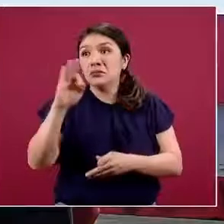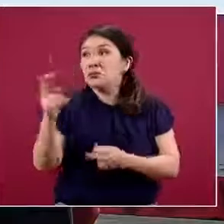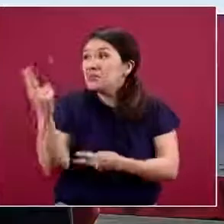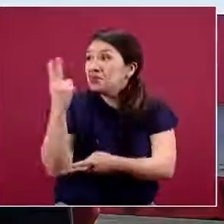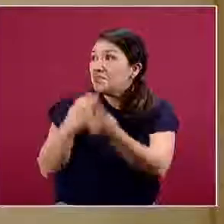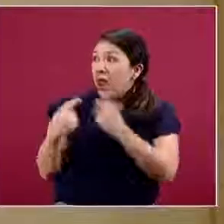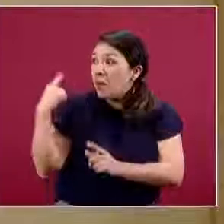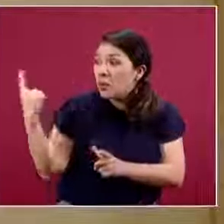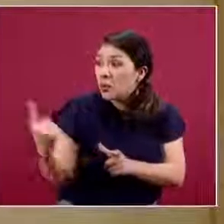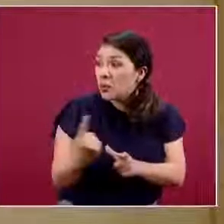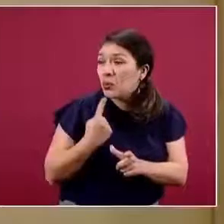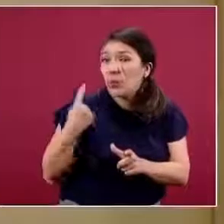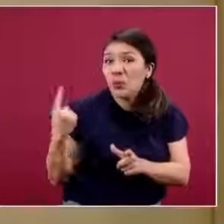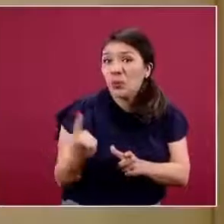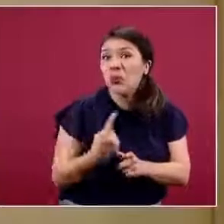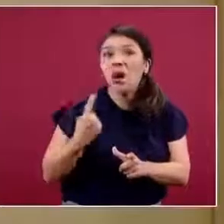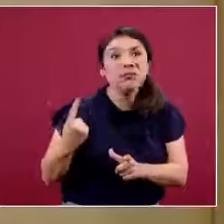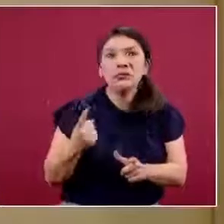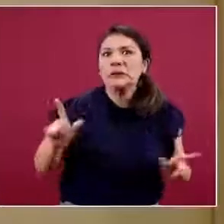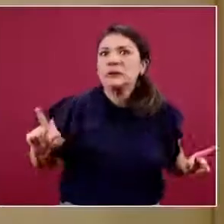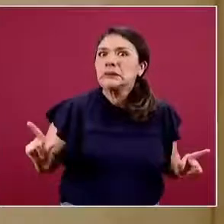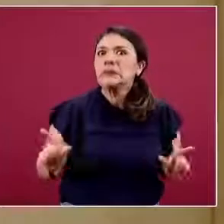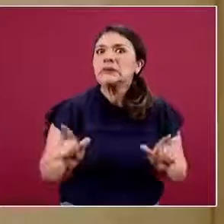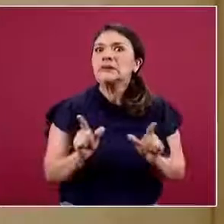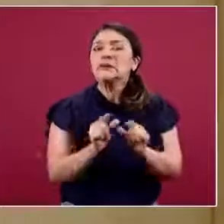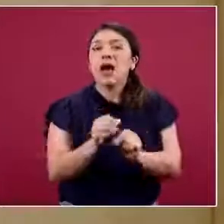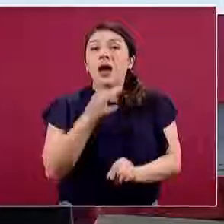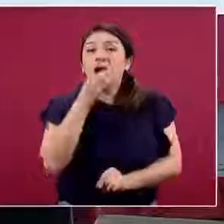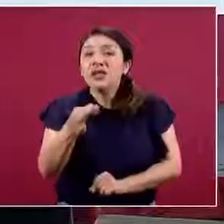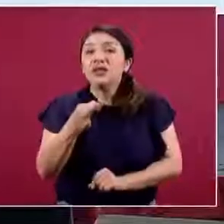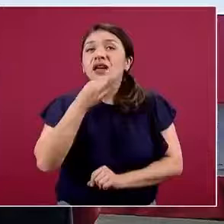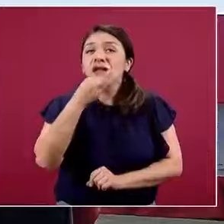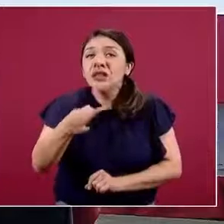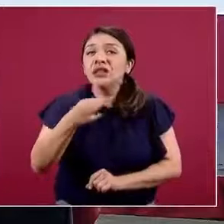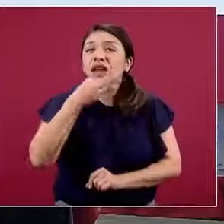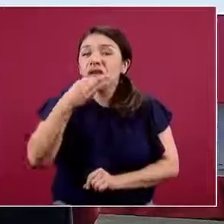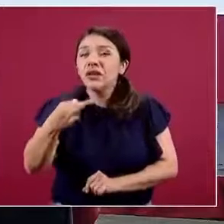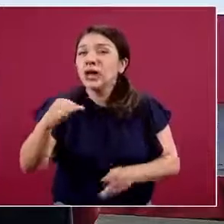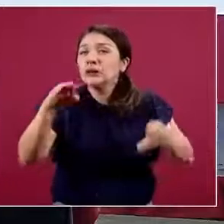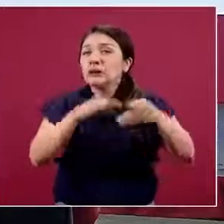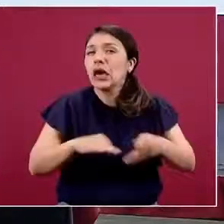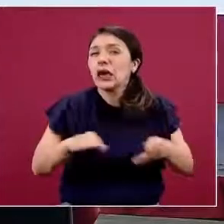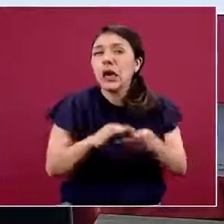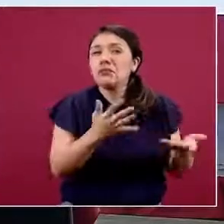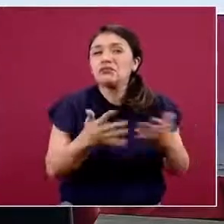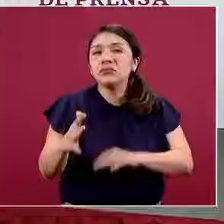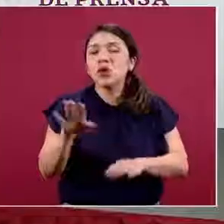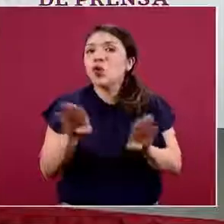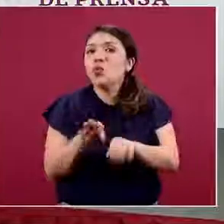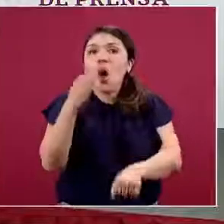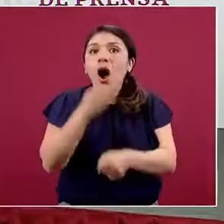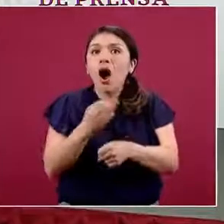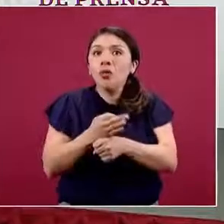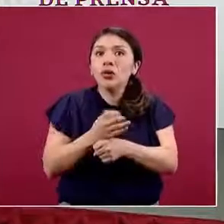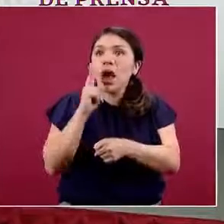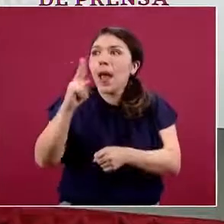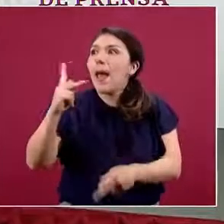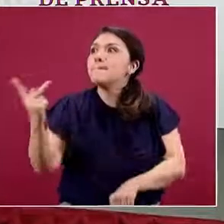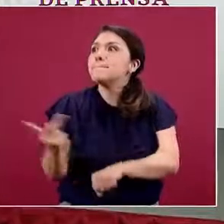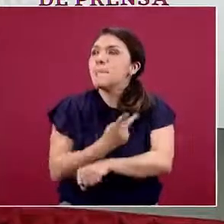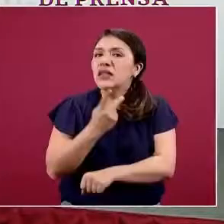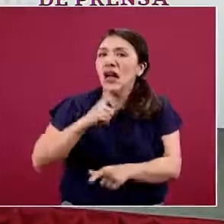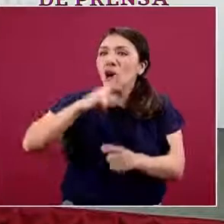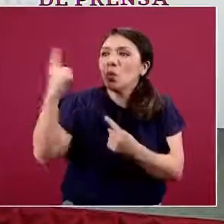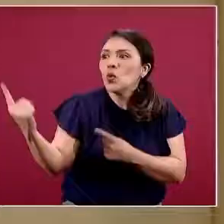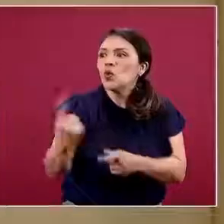del fenómeno se va acotando el tiempo hasta notificar prácticamente en tiempo real qué es lo que está sucediendo